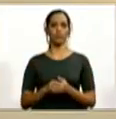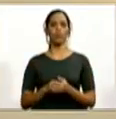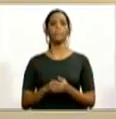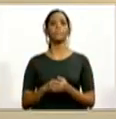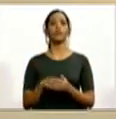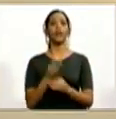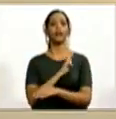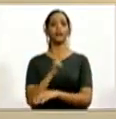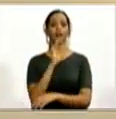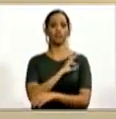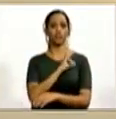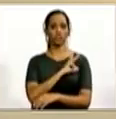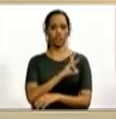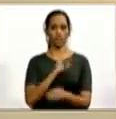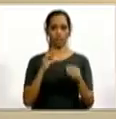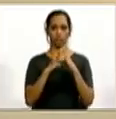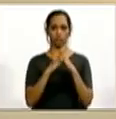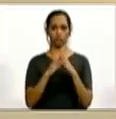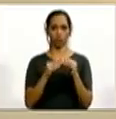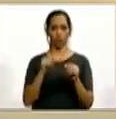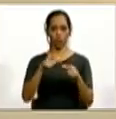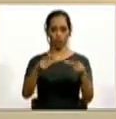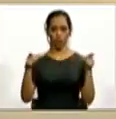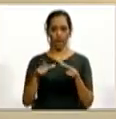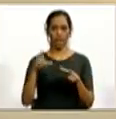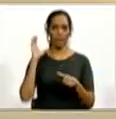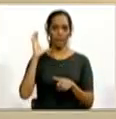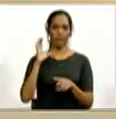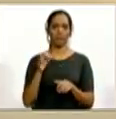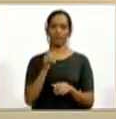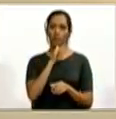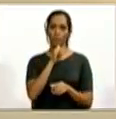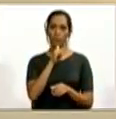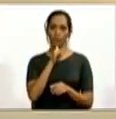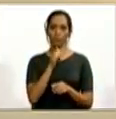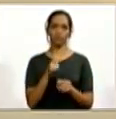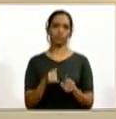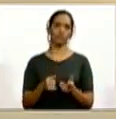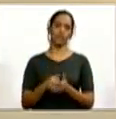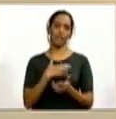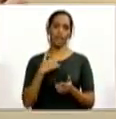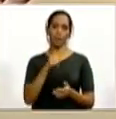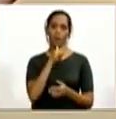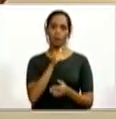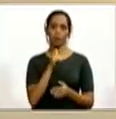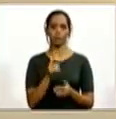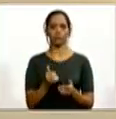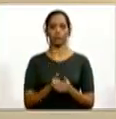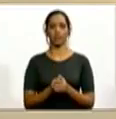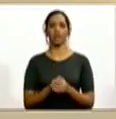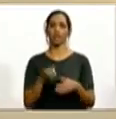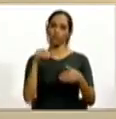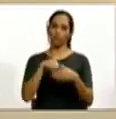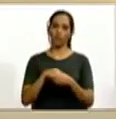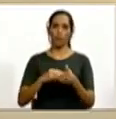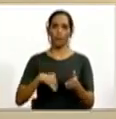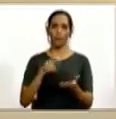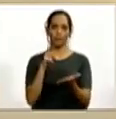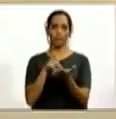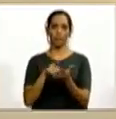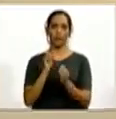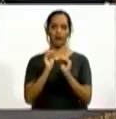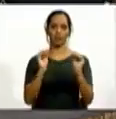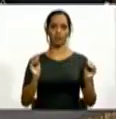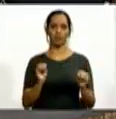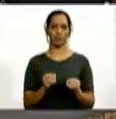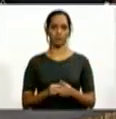sociales de todos lados del país están informando de que hay algún tipo de situación, que quieren que le hagamos un reportaje, y bueno, entre las posibilidades ahí estaremos para denunciar.